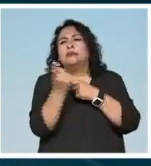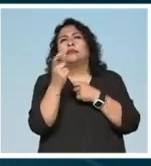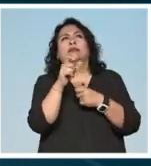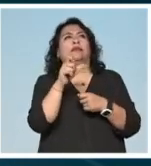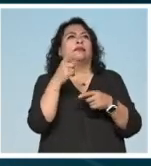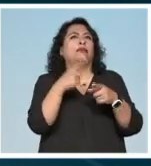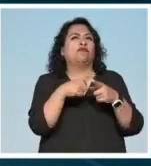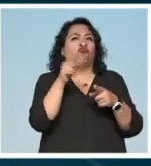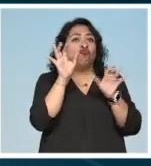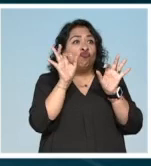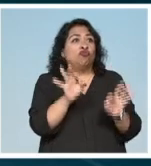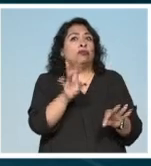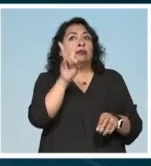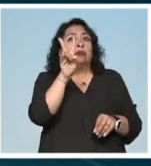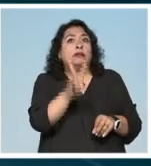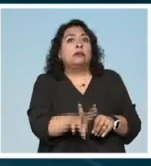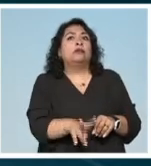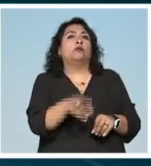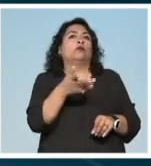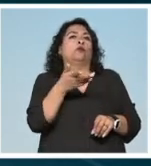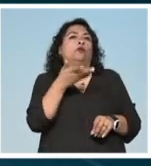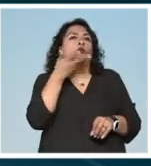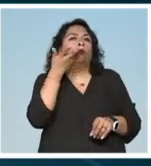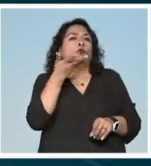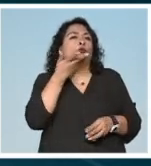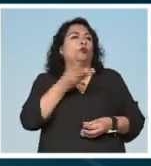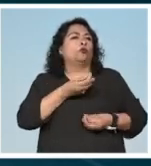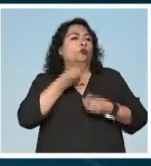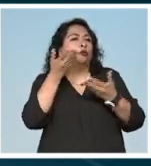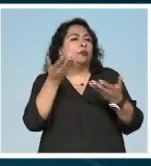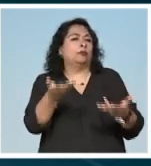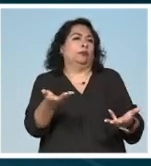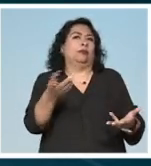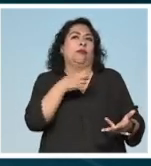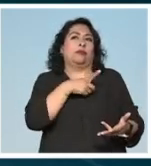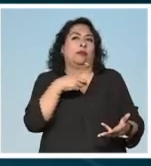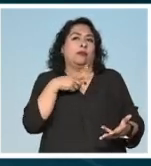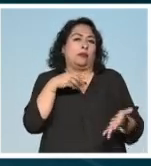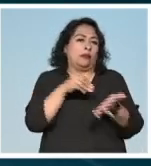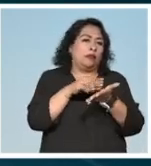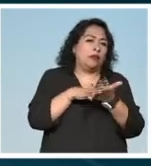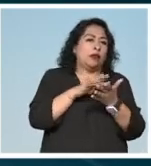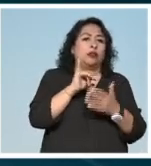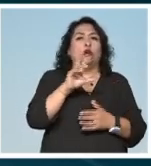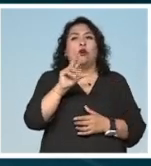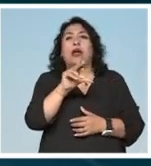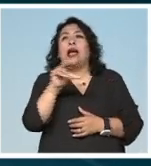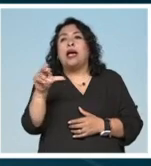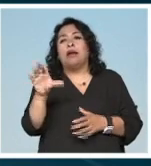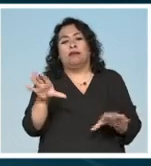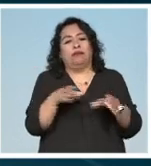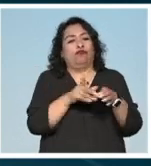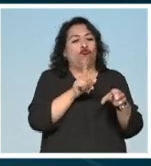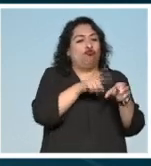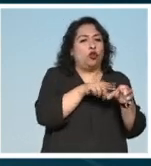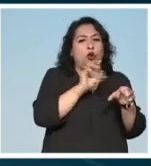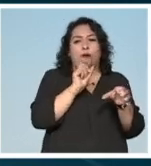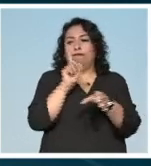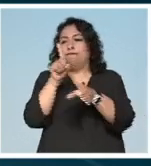de legitimar una práctica poética en tanto se circunscribe o no a una corriente o